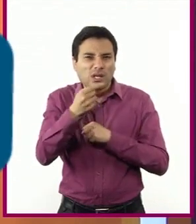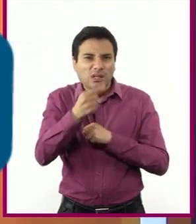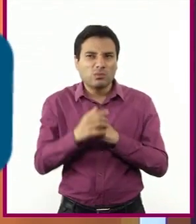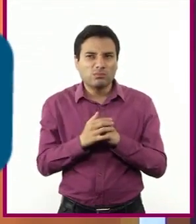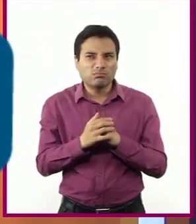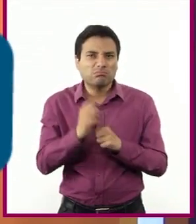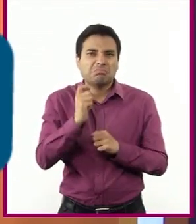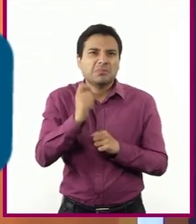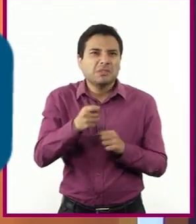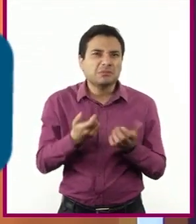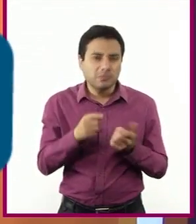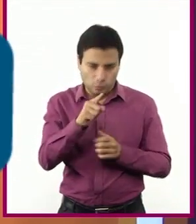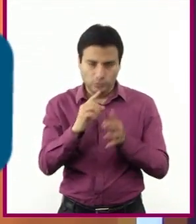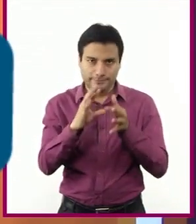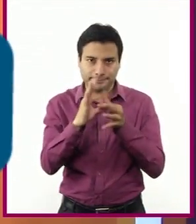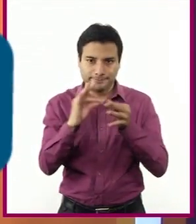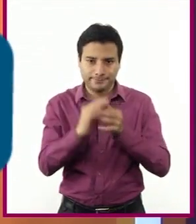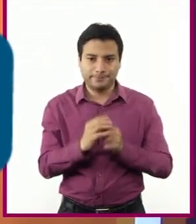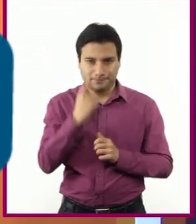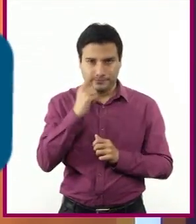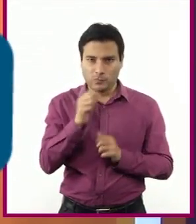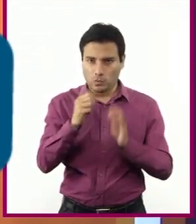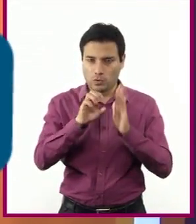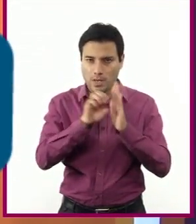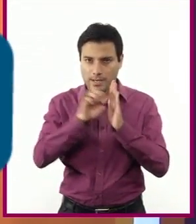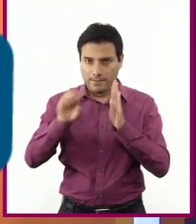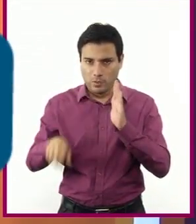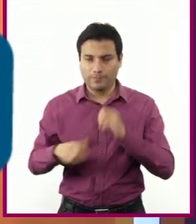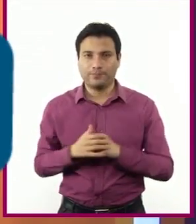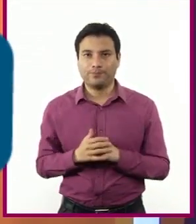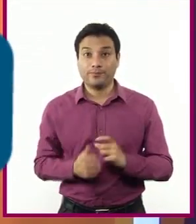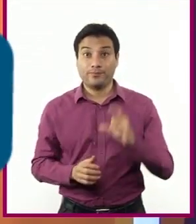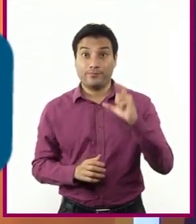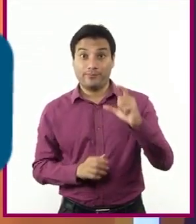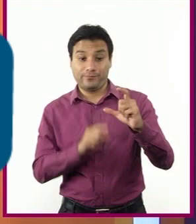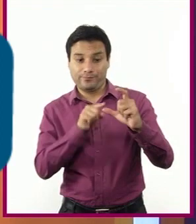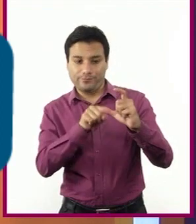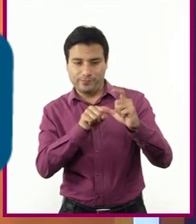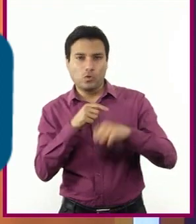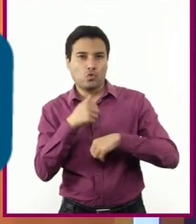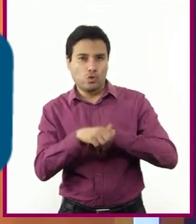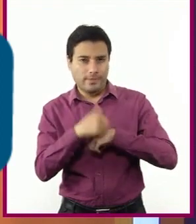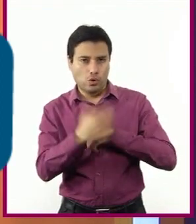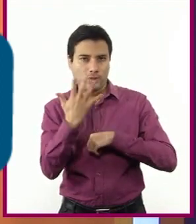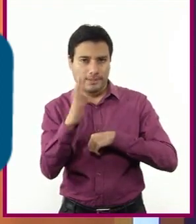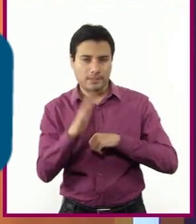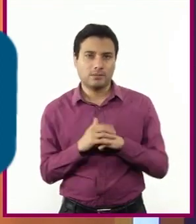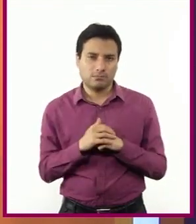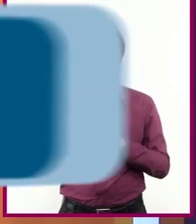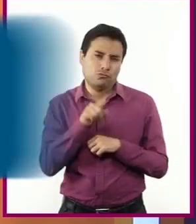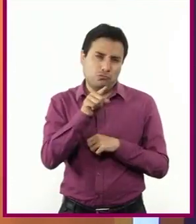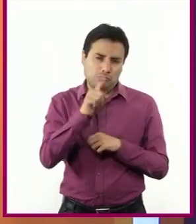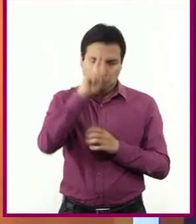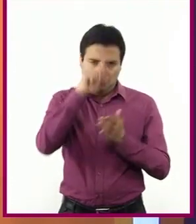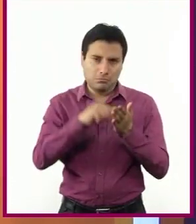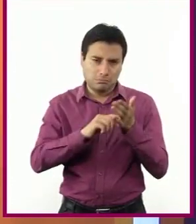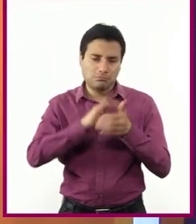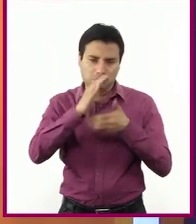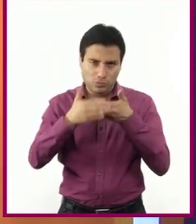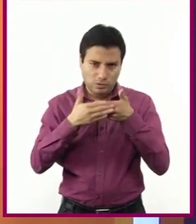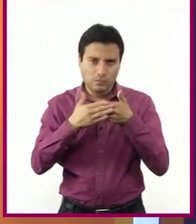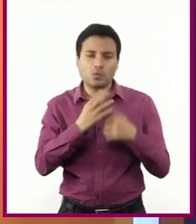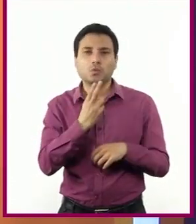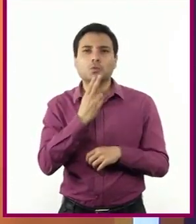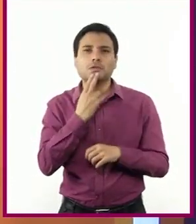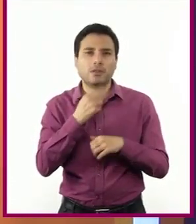un ejemplo más, ahora con base 10, ya que es frecuente que tengan que realizar este tipo de operaciones cuando resuelven problemas